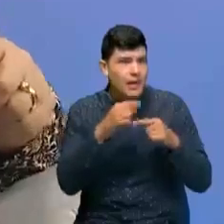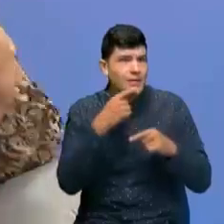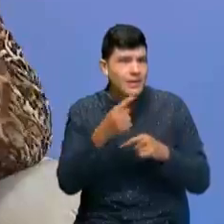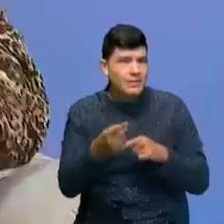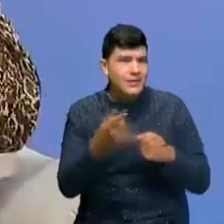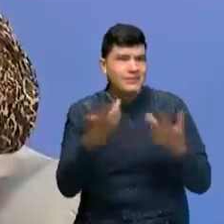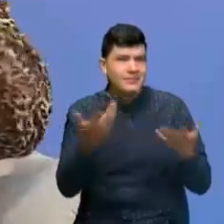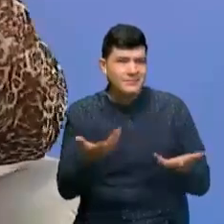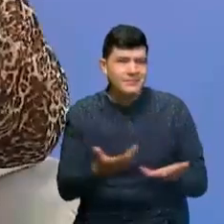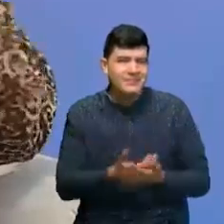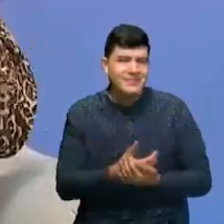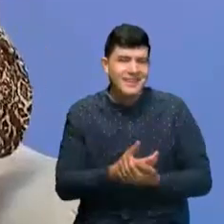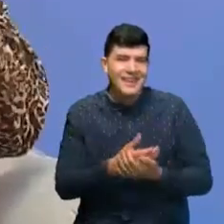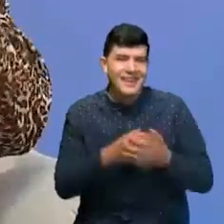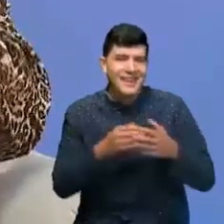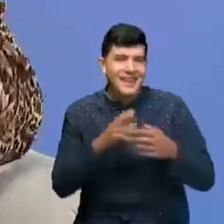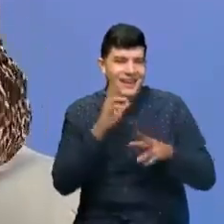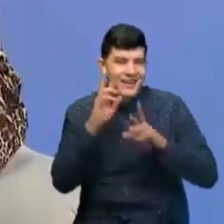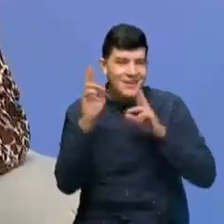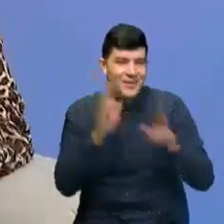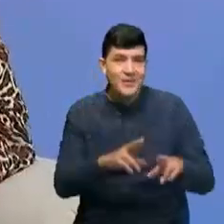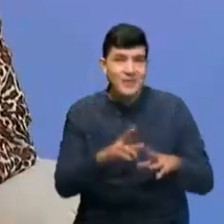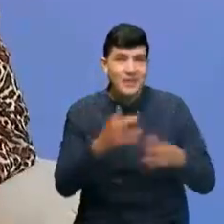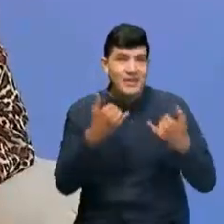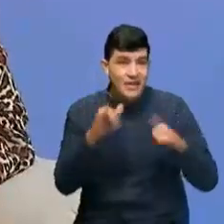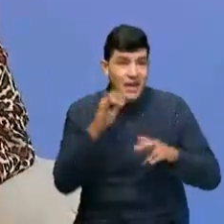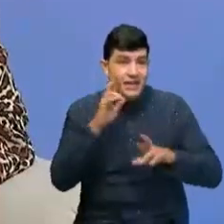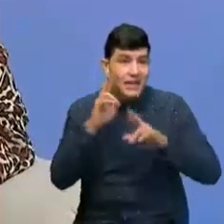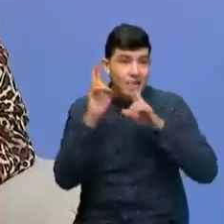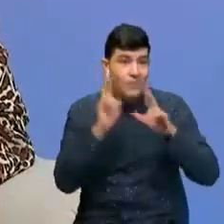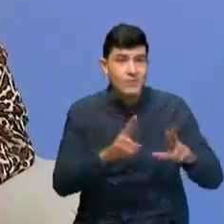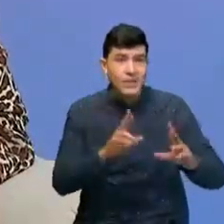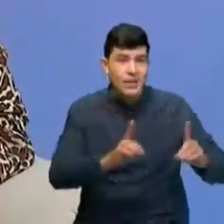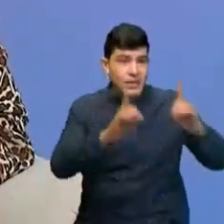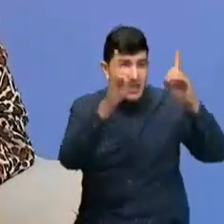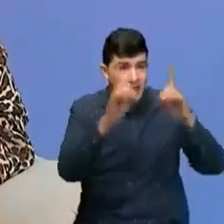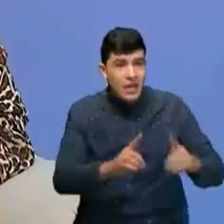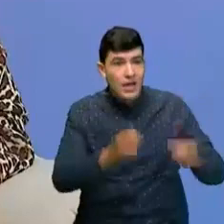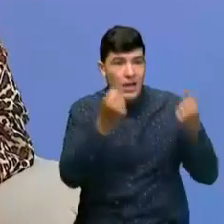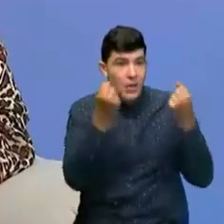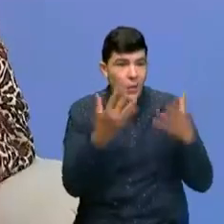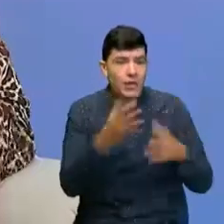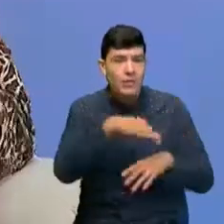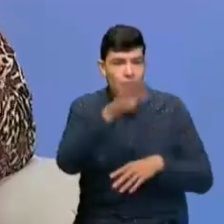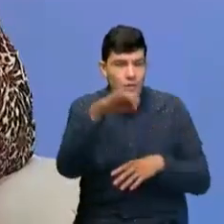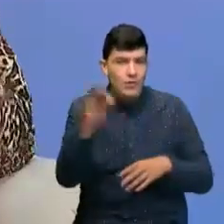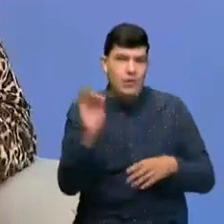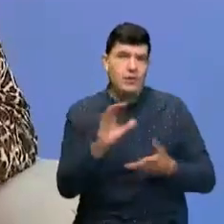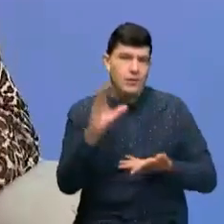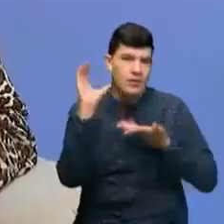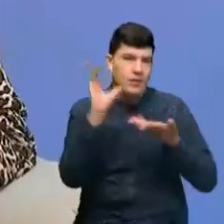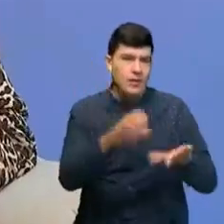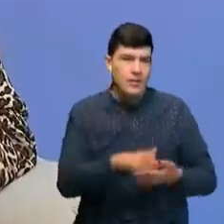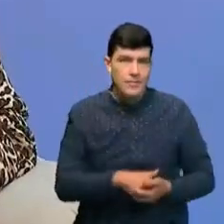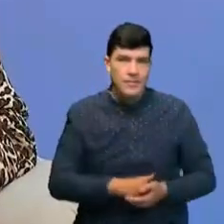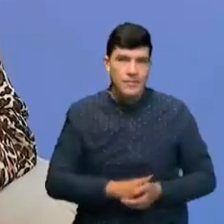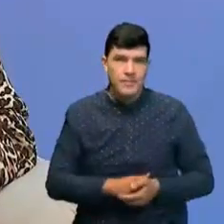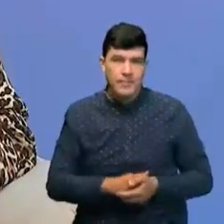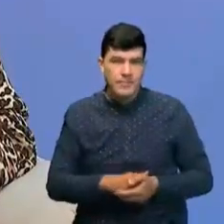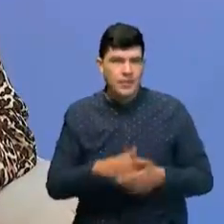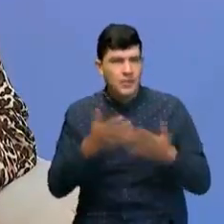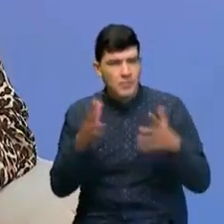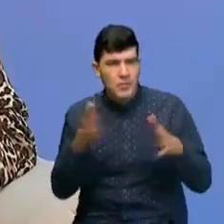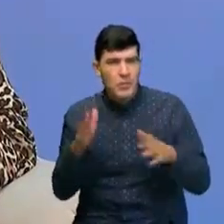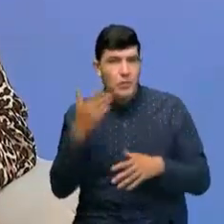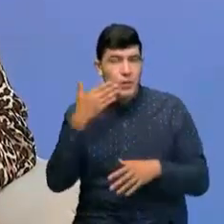con prestación definida, es decir, ya tiene definido en cuánto va a ser la pensión, que es el promedio de